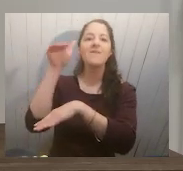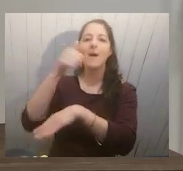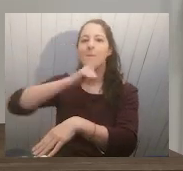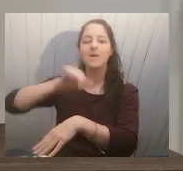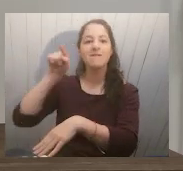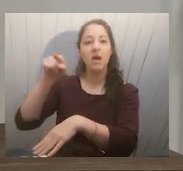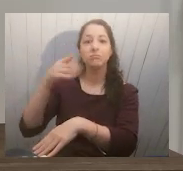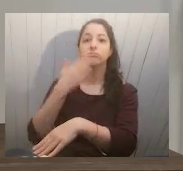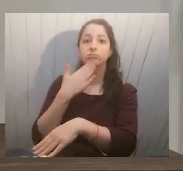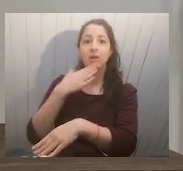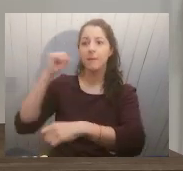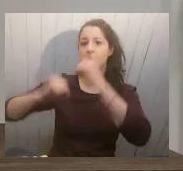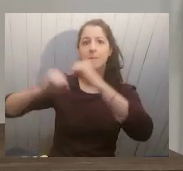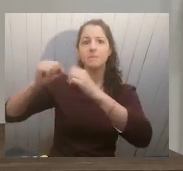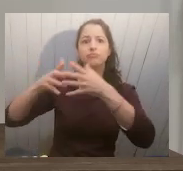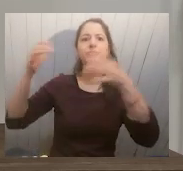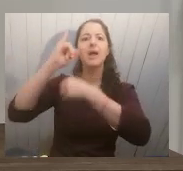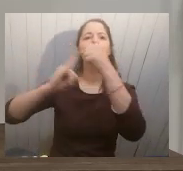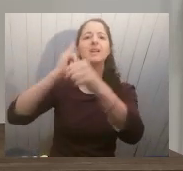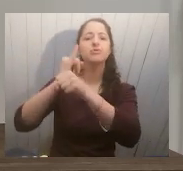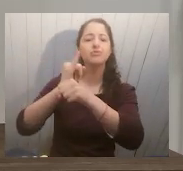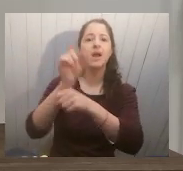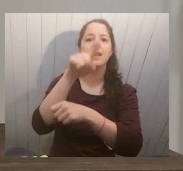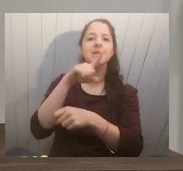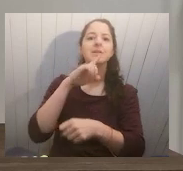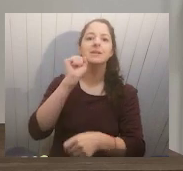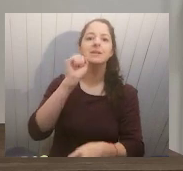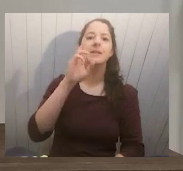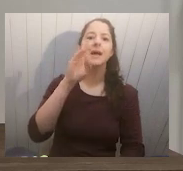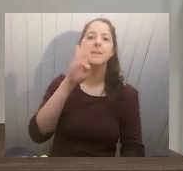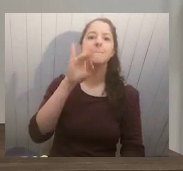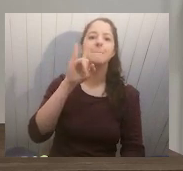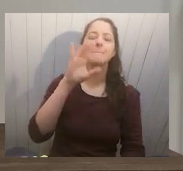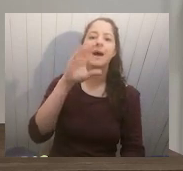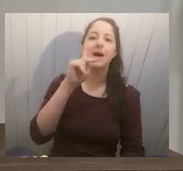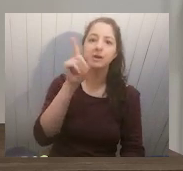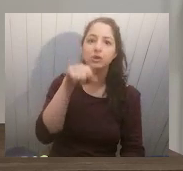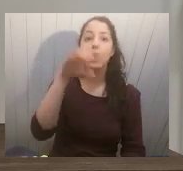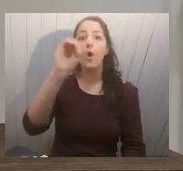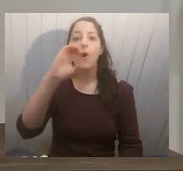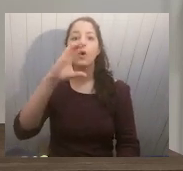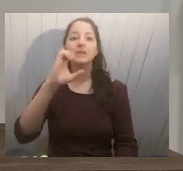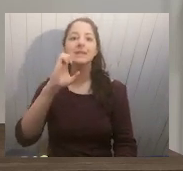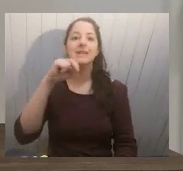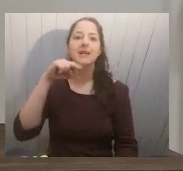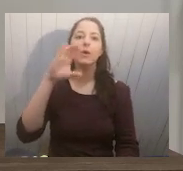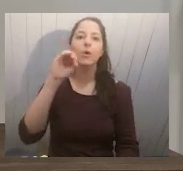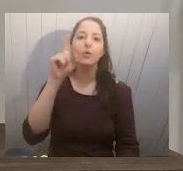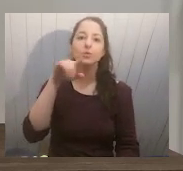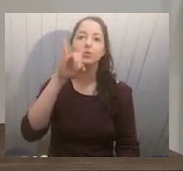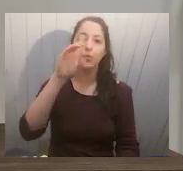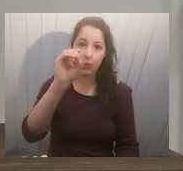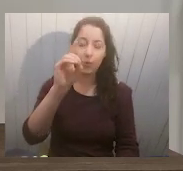banca privada, grandes grupos de transnacionales como Starbucks, grandes grupos económicos como Cencosud o las cuestionadas